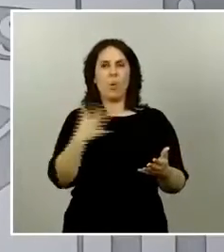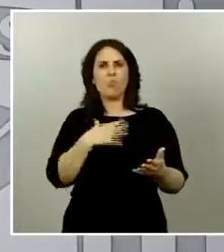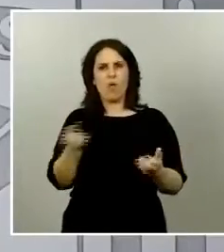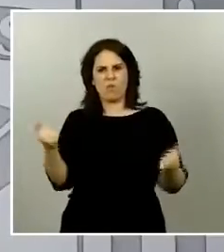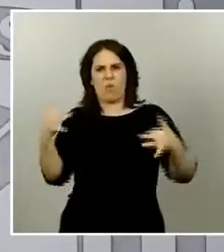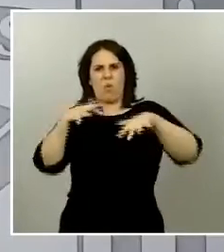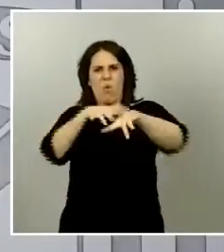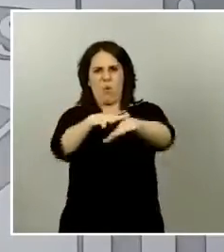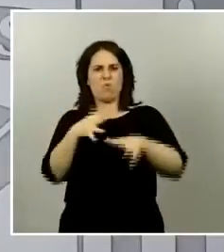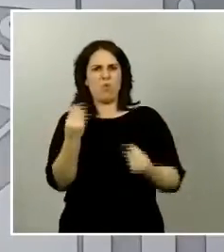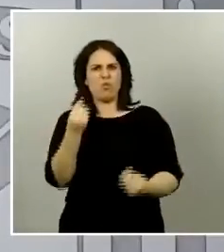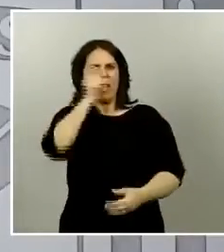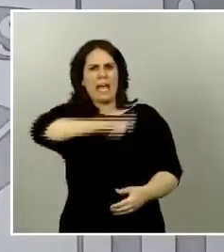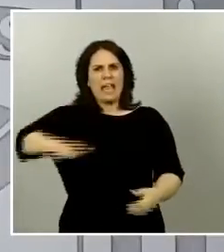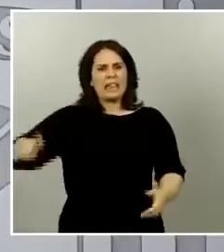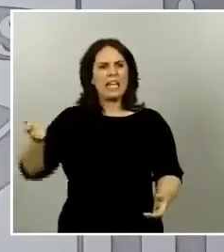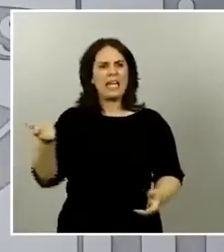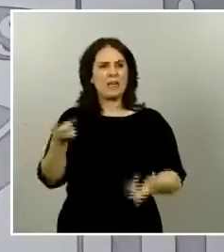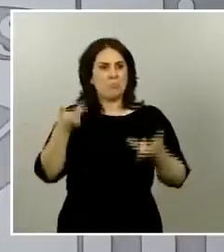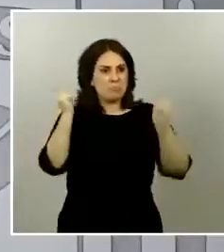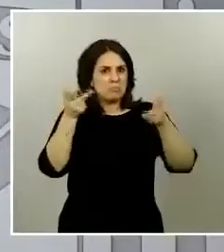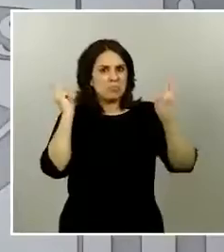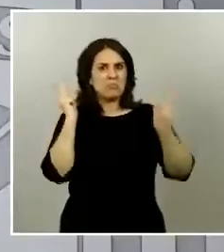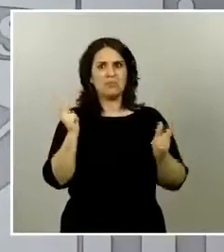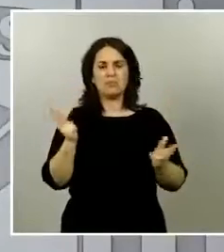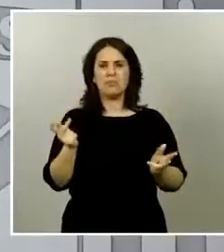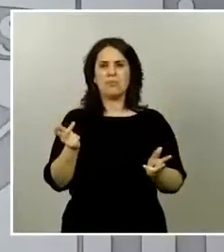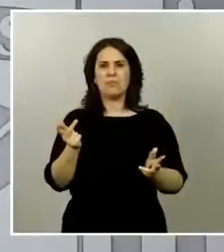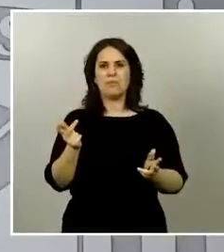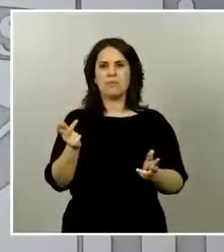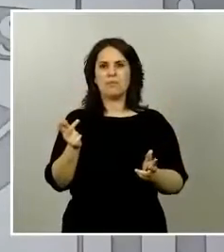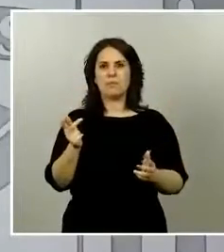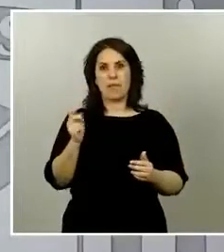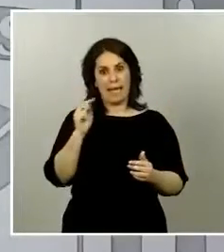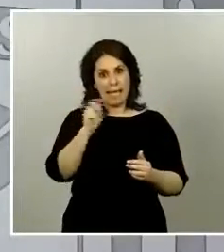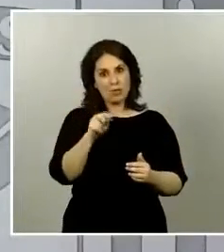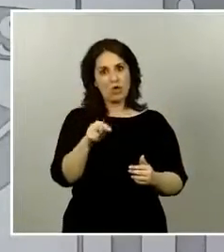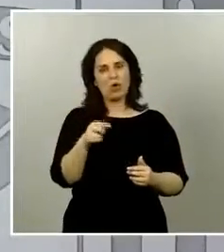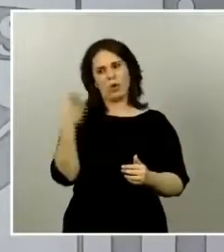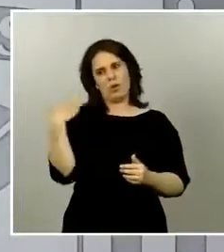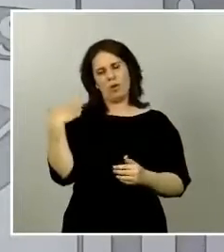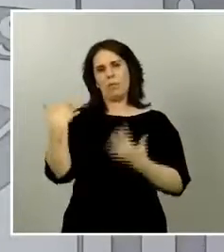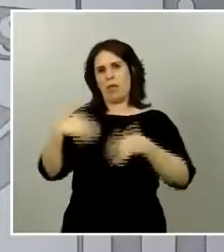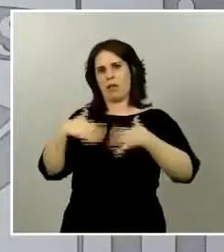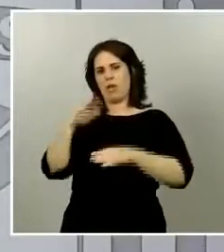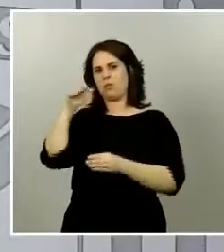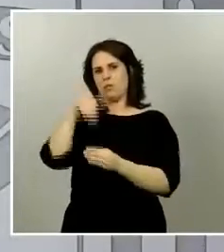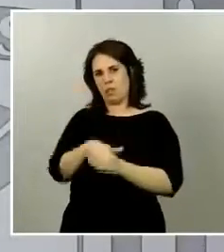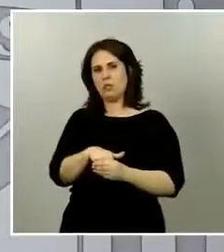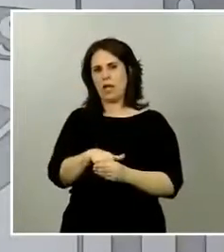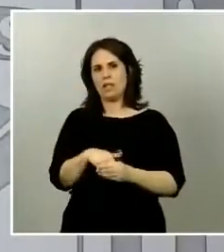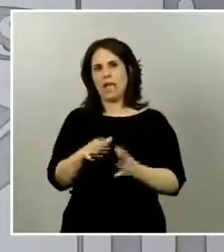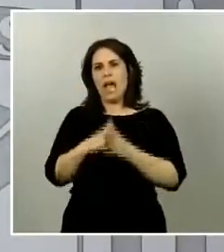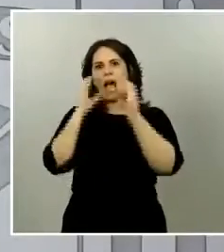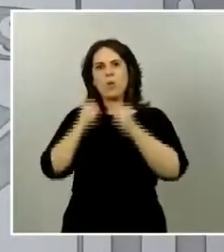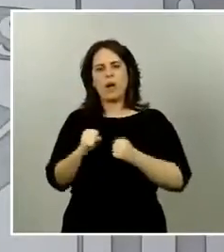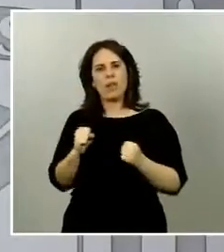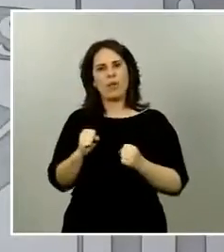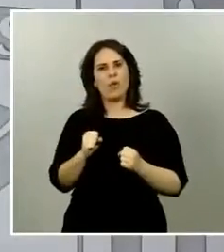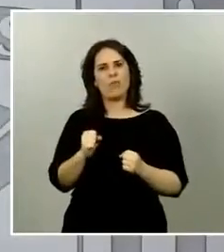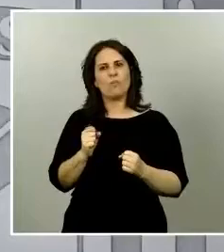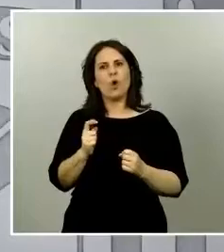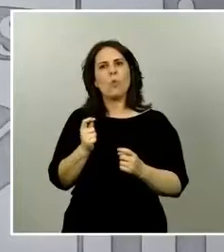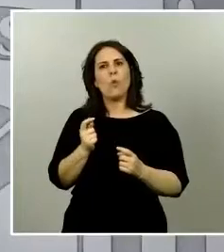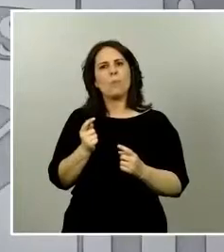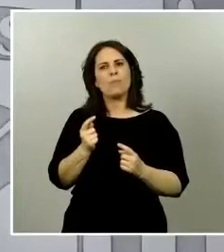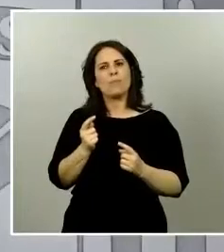hubiera posibilidad de hacer aglomeraciones de personas sin ningún tipo de protección. Eso es lo que votamos y eso